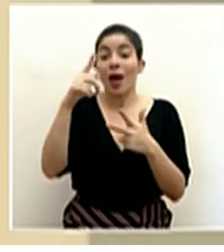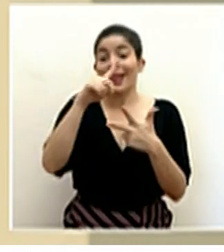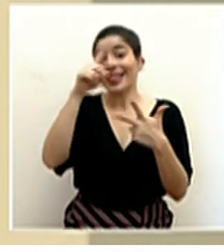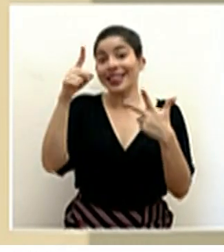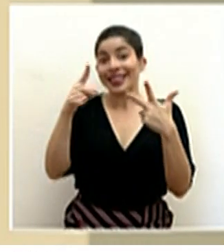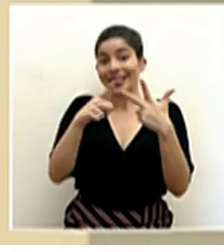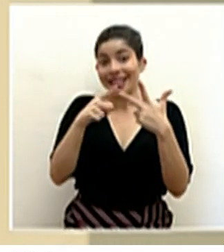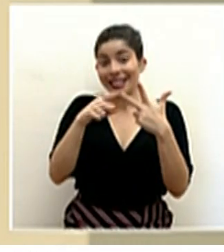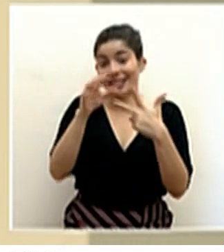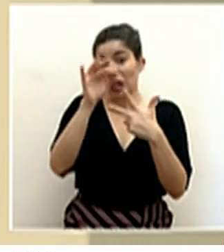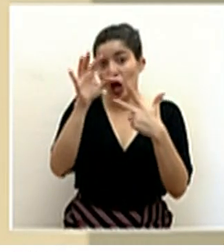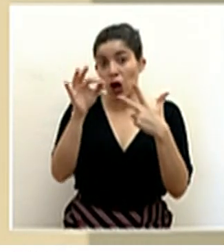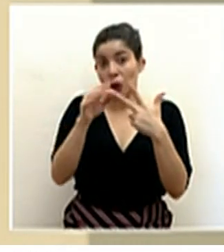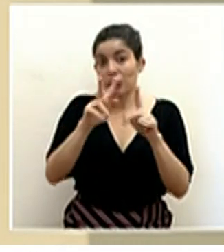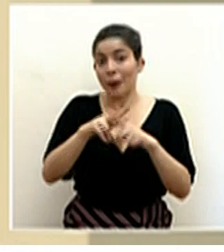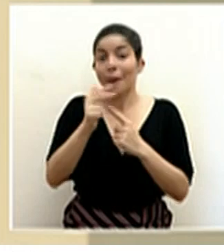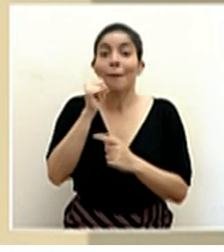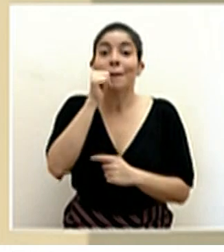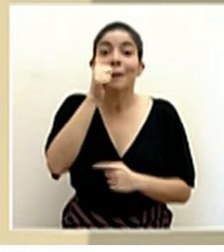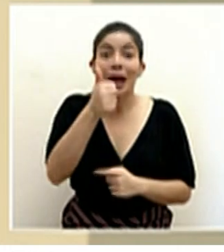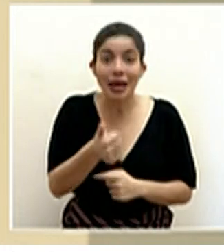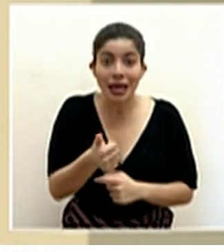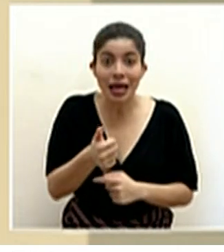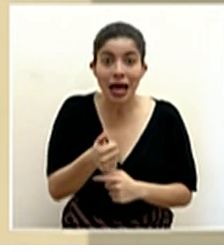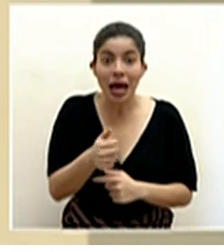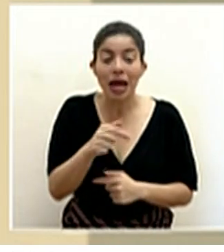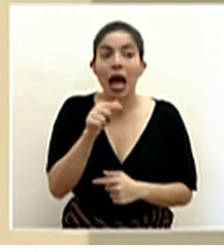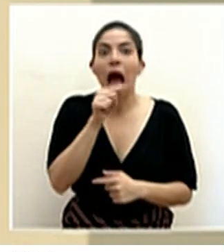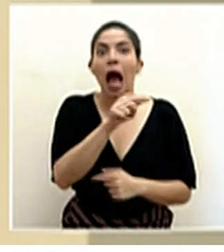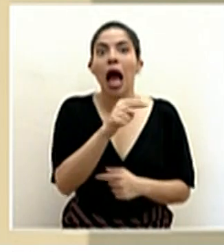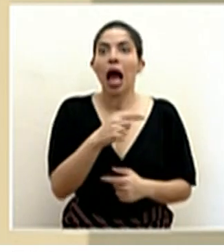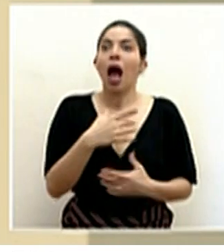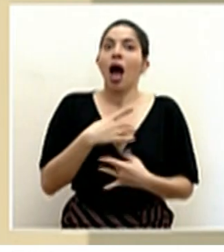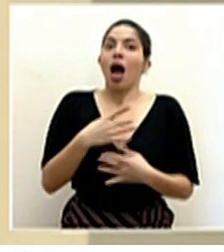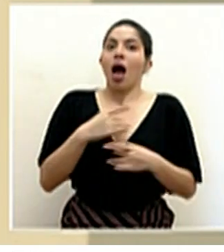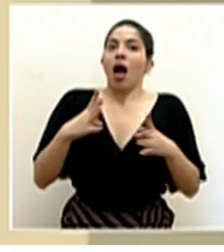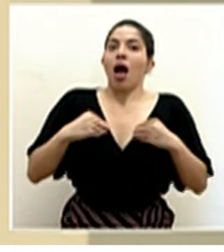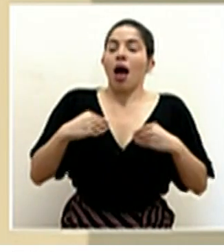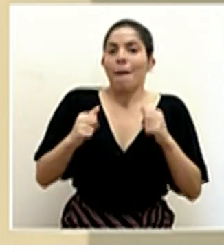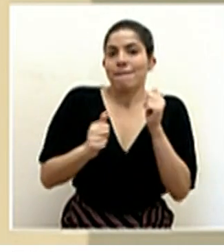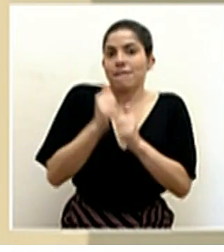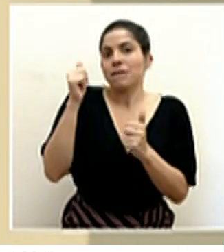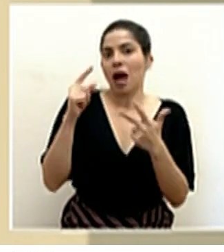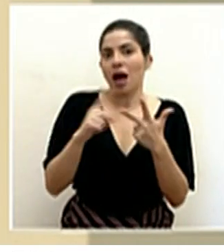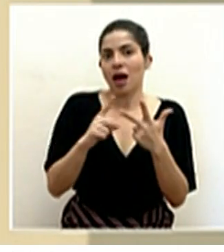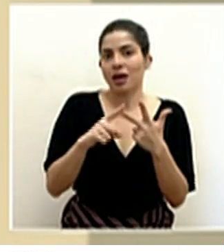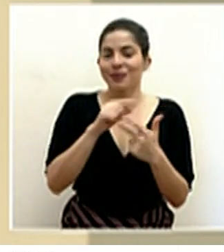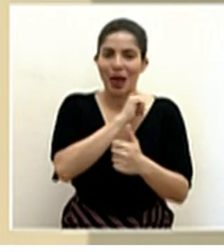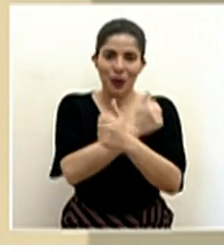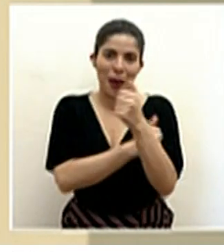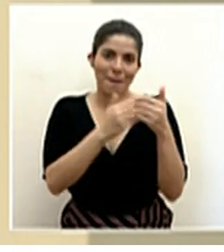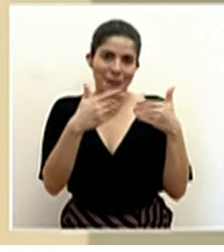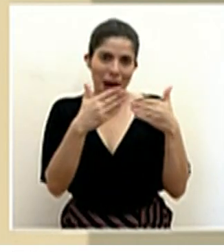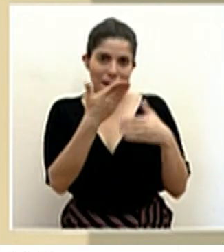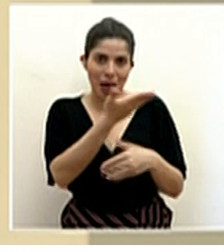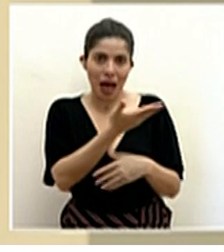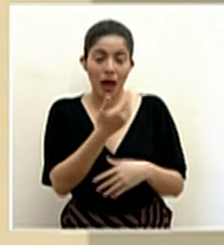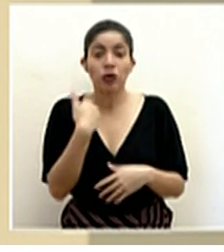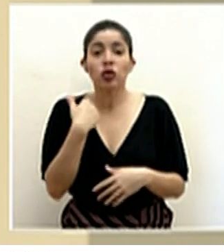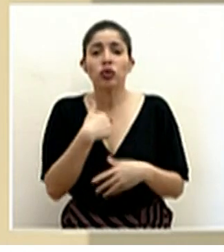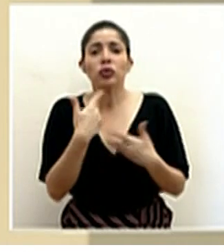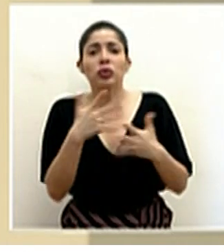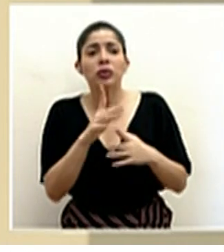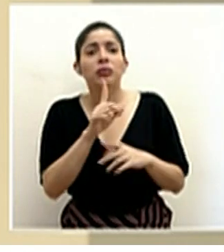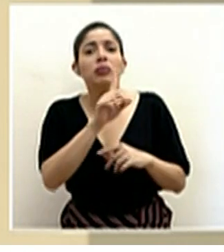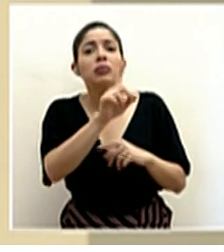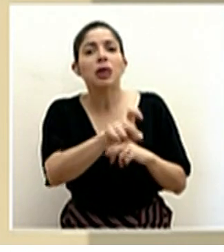tercera opción que entra en vigor mañana, fue cuando mostraron mayor aceptación las autoridades panameñas después de consultar